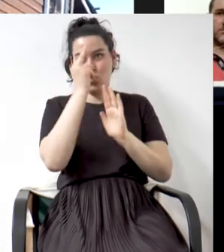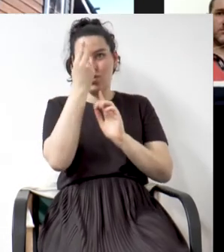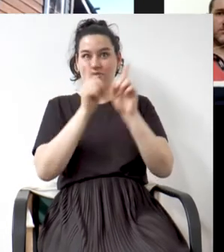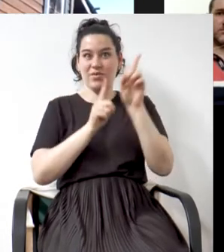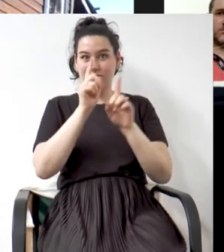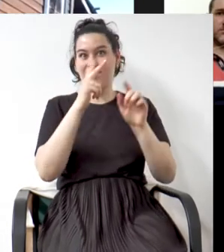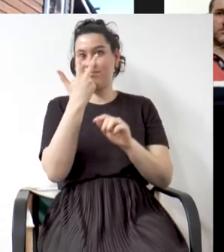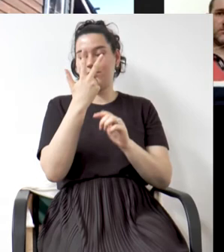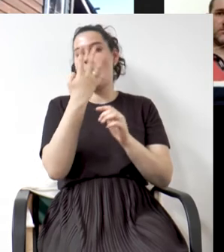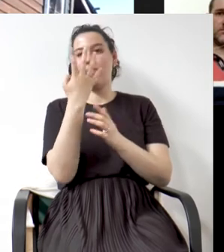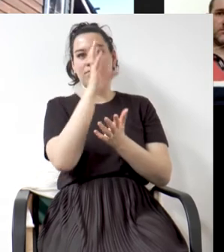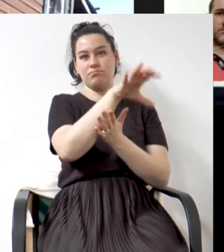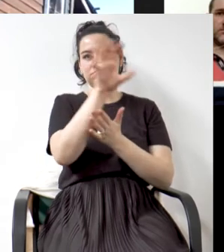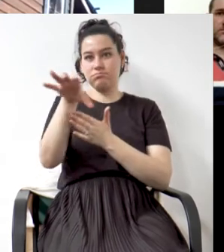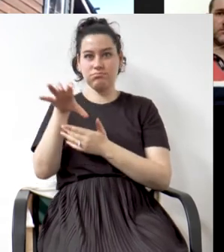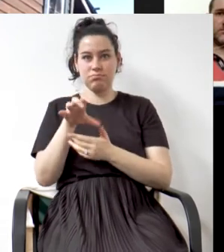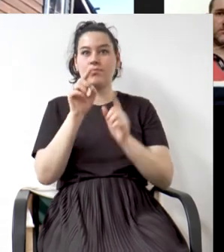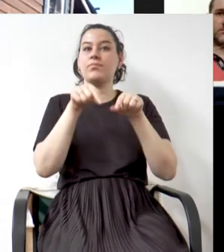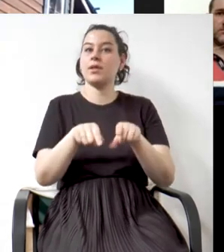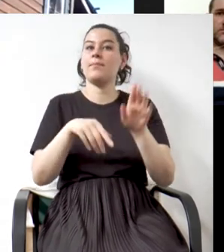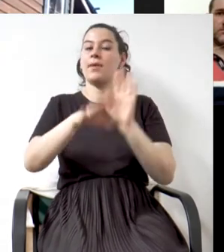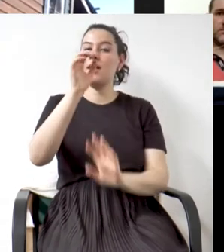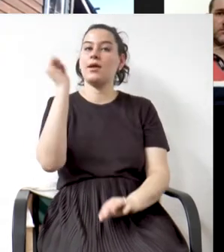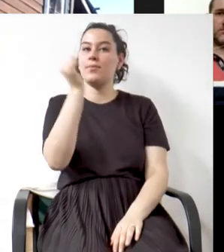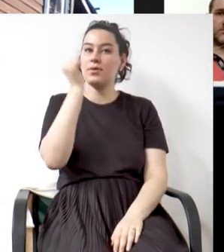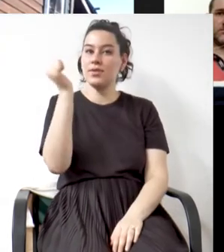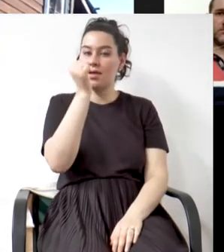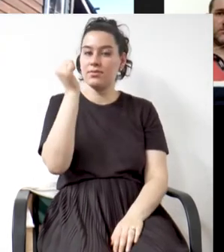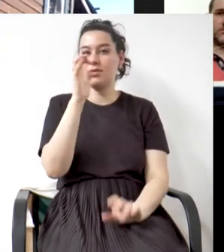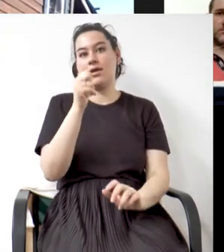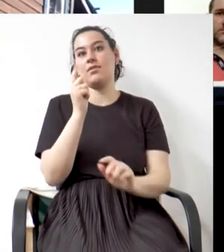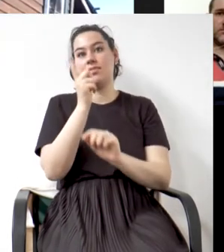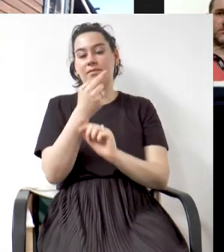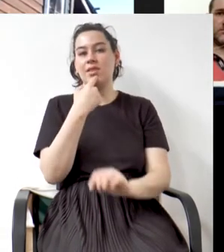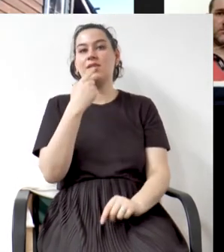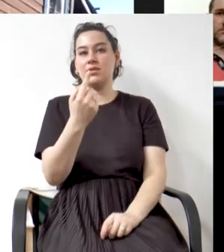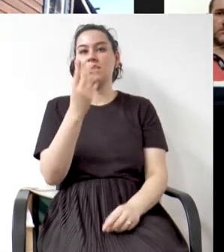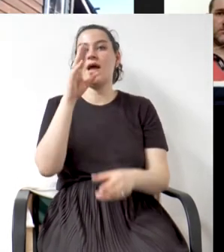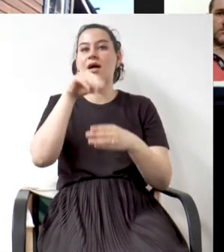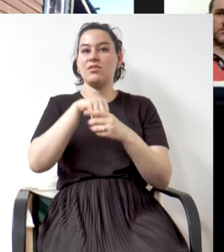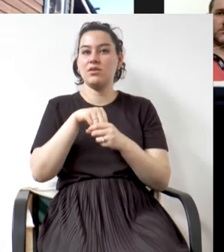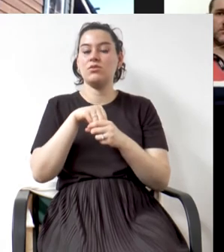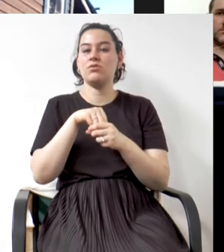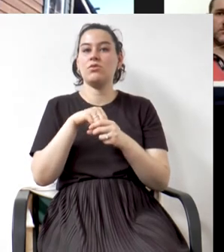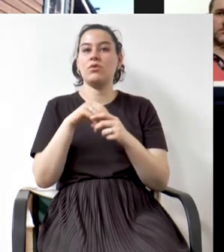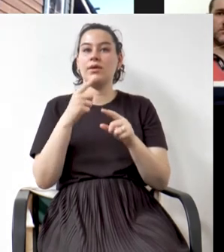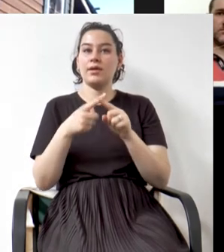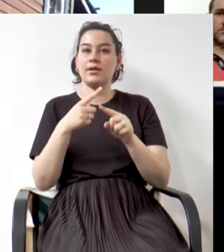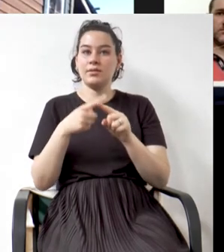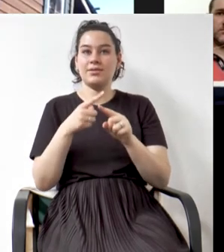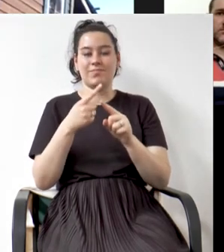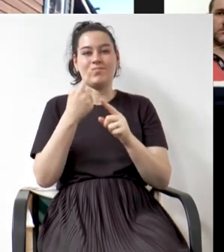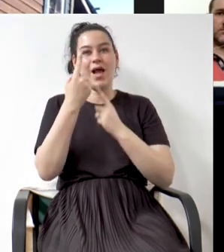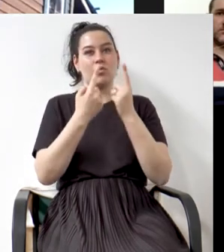Uno de los aspectos más relevantes en este sentido y que conviene mencionar lo constituye el hecho de la existencia de